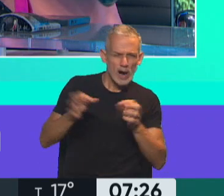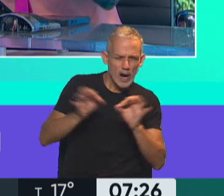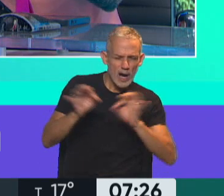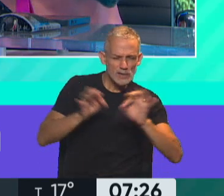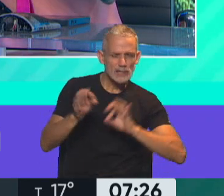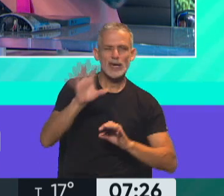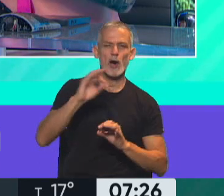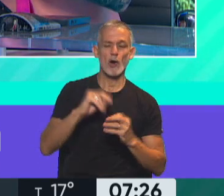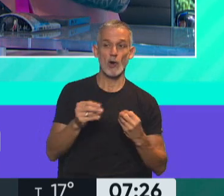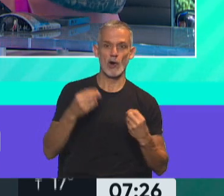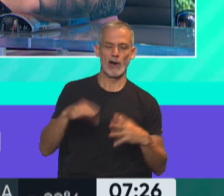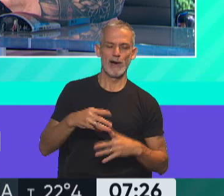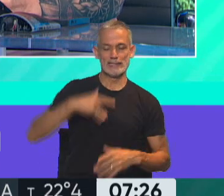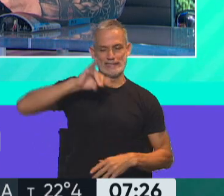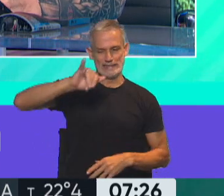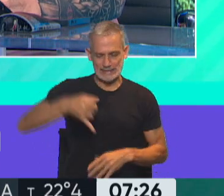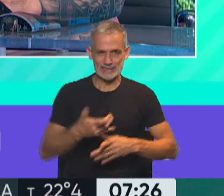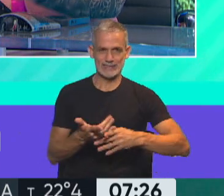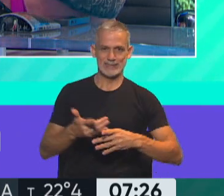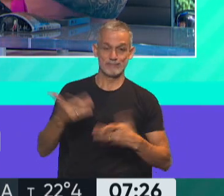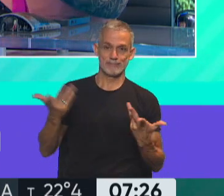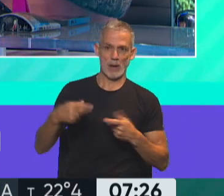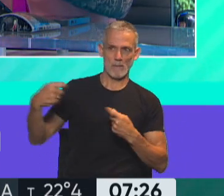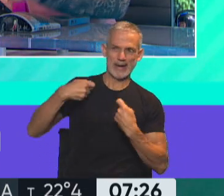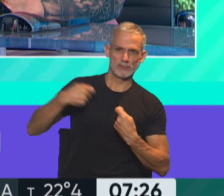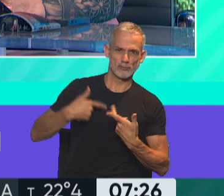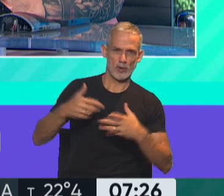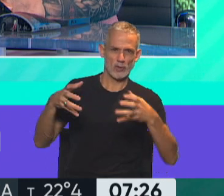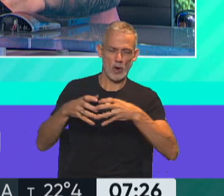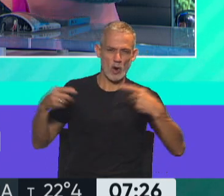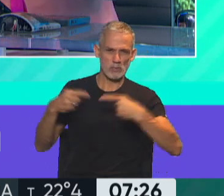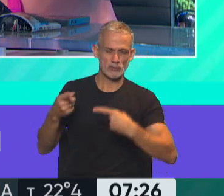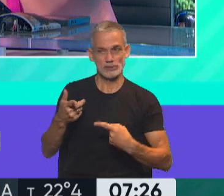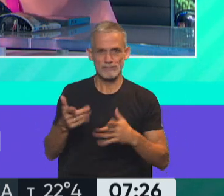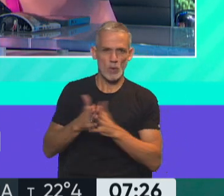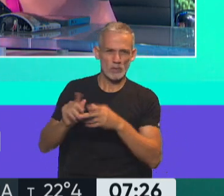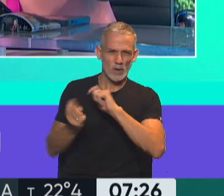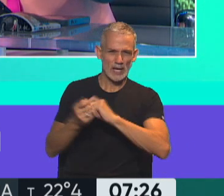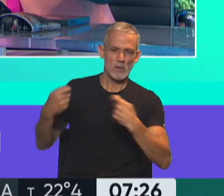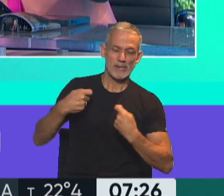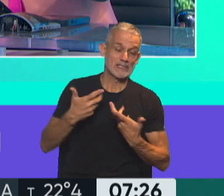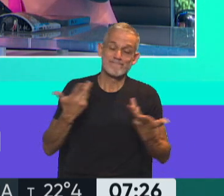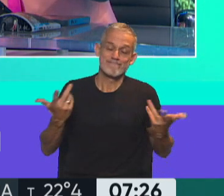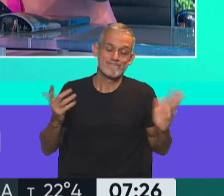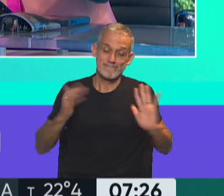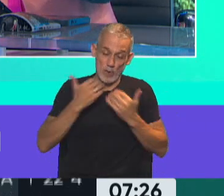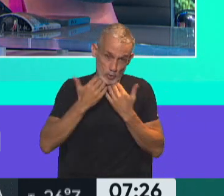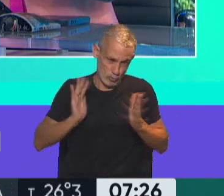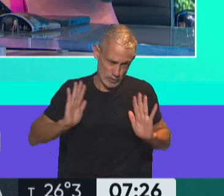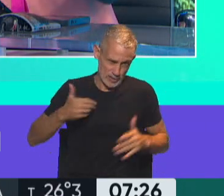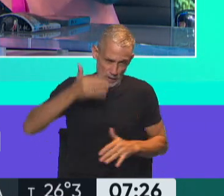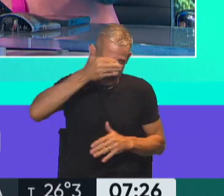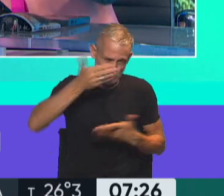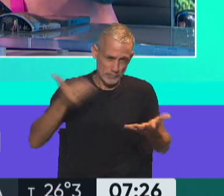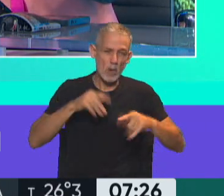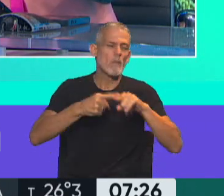ceder ante las exigencias de algunos legisladores de juntos por el cambio bueno eso es lo que no se sabe es